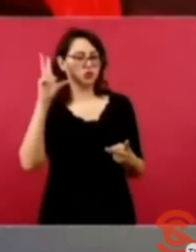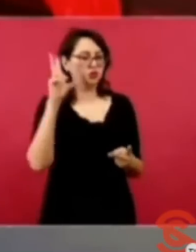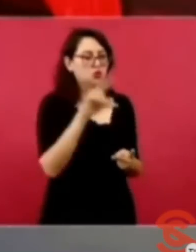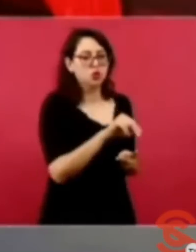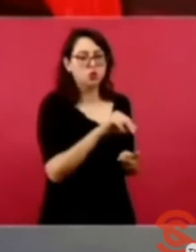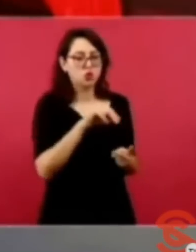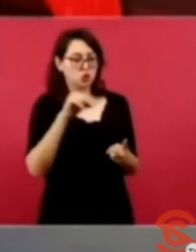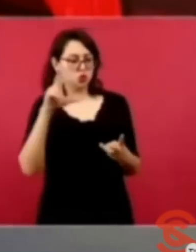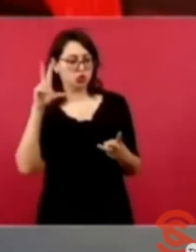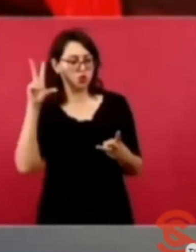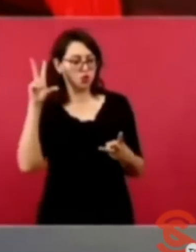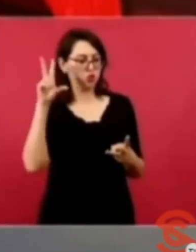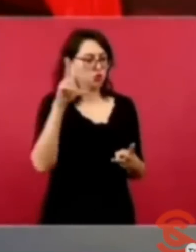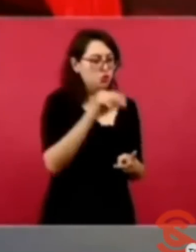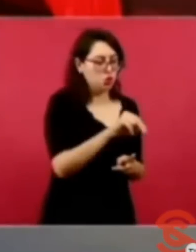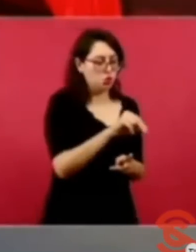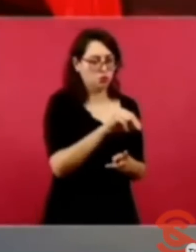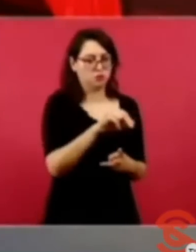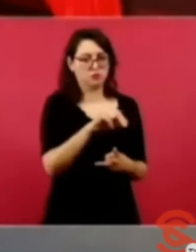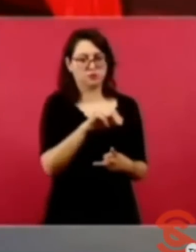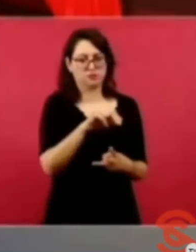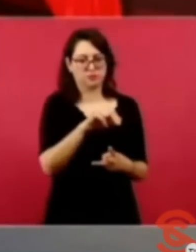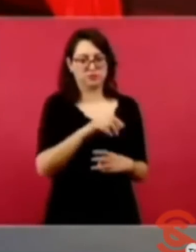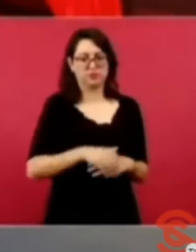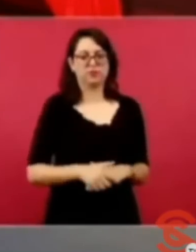el texto, ¿no?